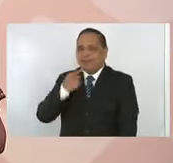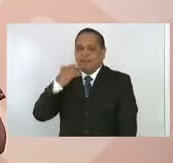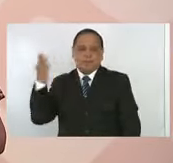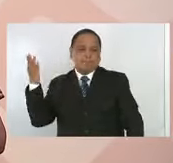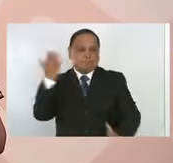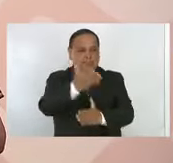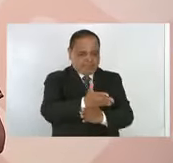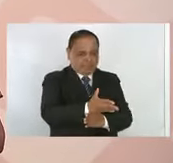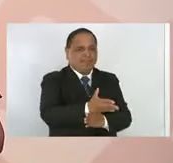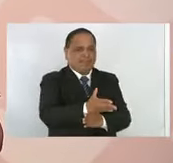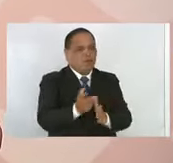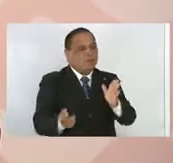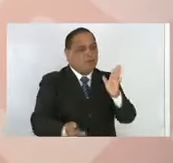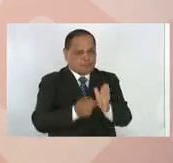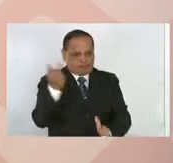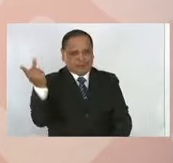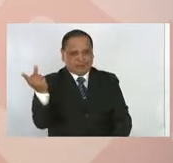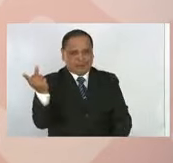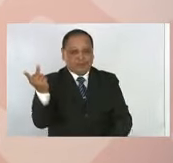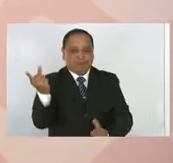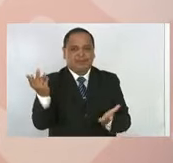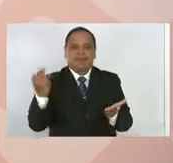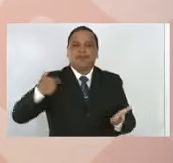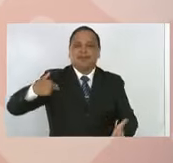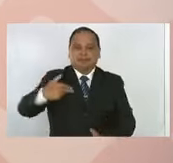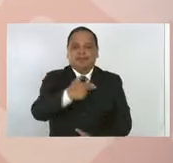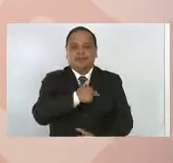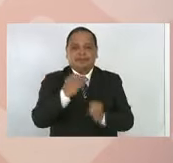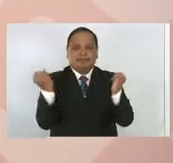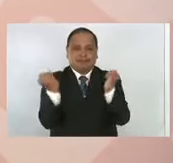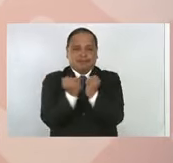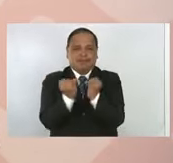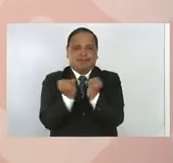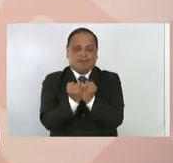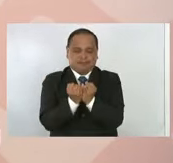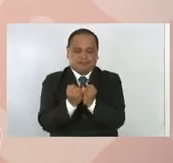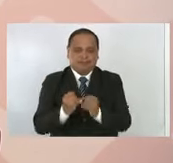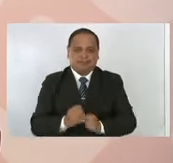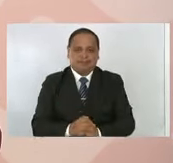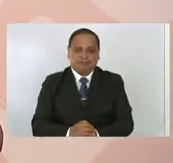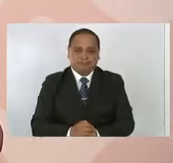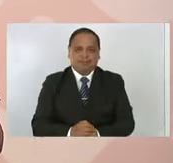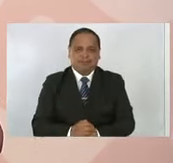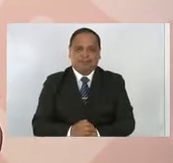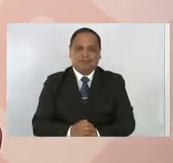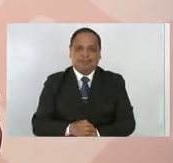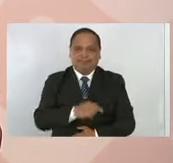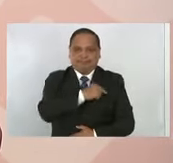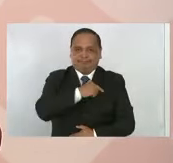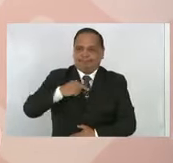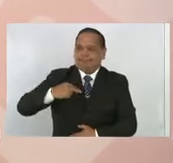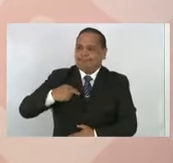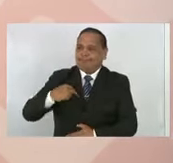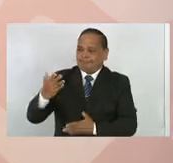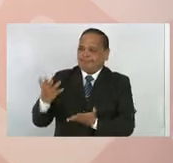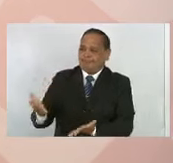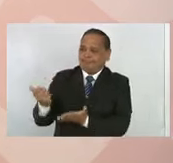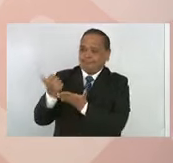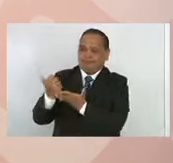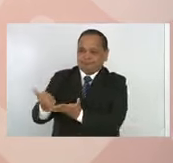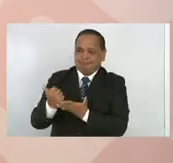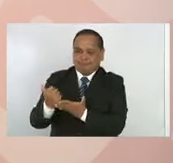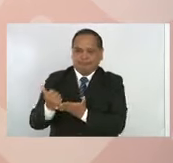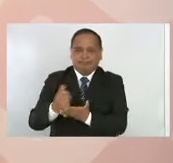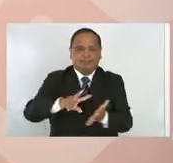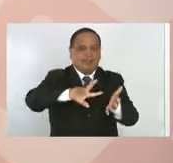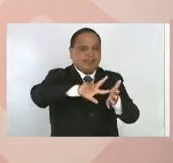barrio. También nosotros tuvimos estas solidaridades de ingenieros que